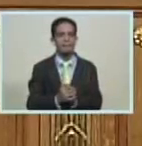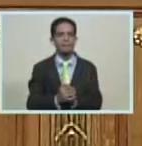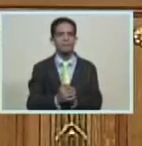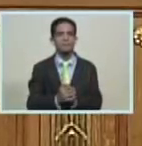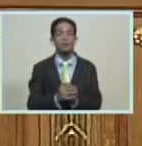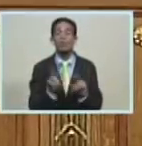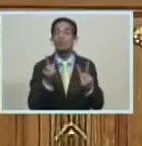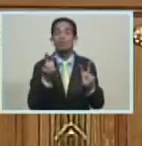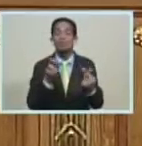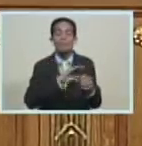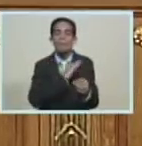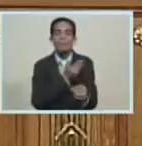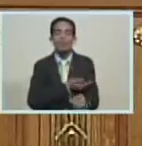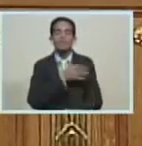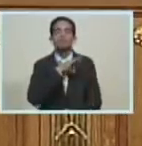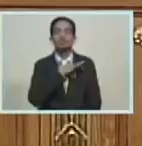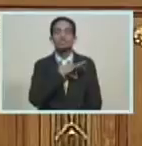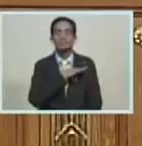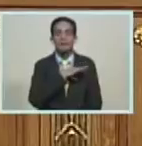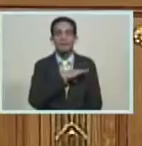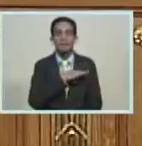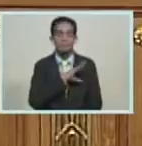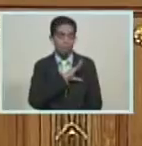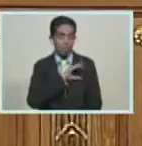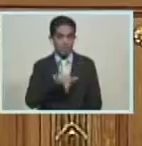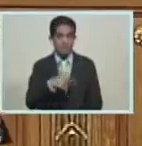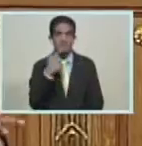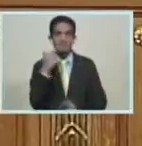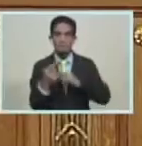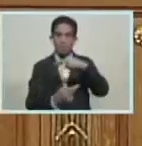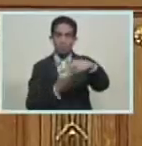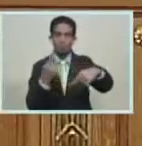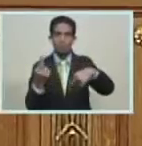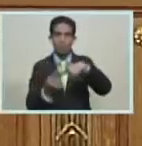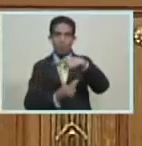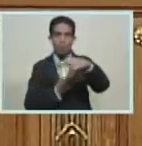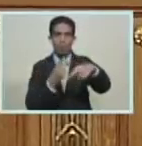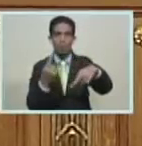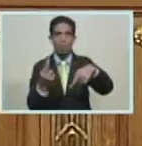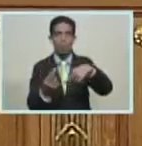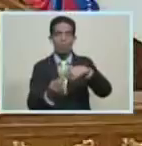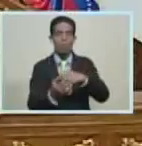lo nuevo en el poder social de la revolución, que ha sido el gran logro,